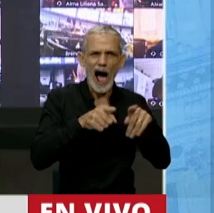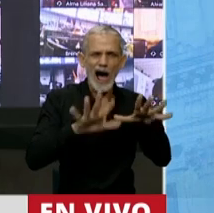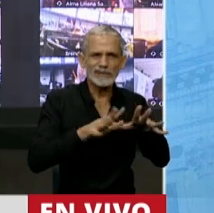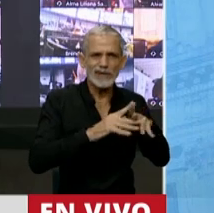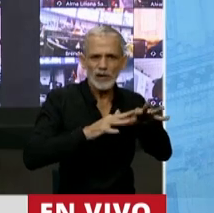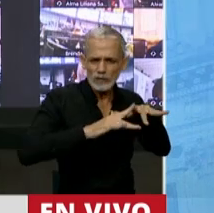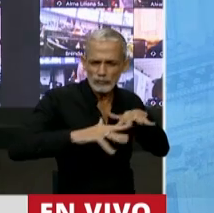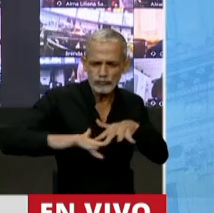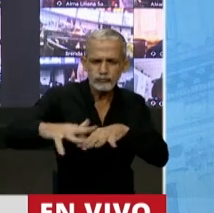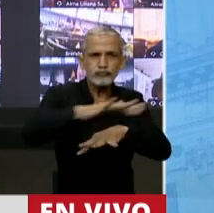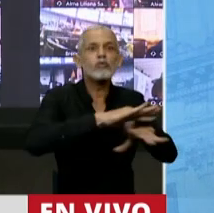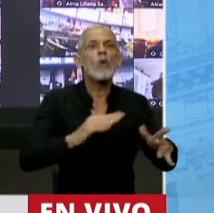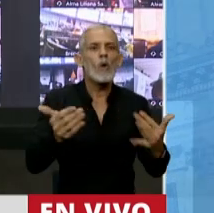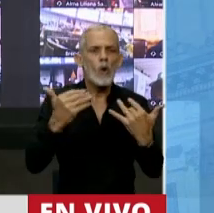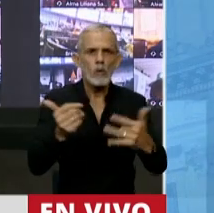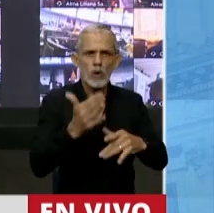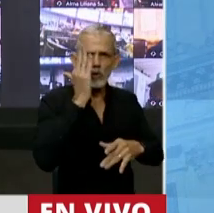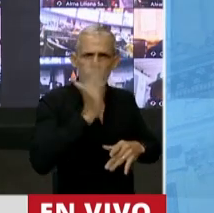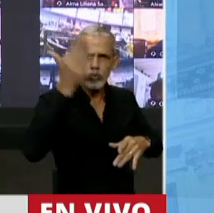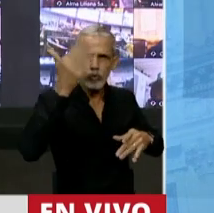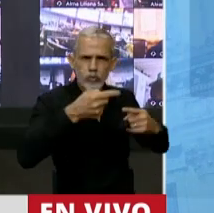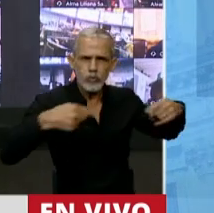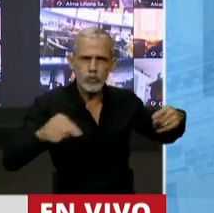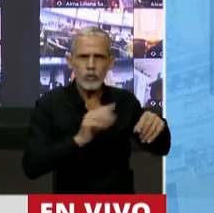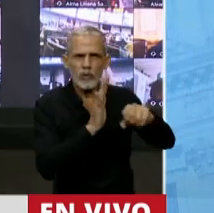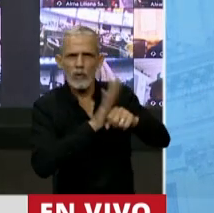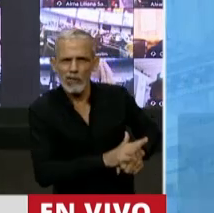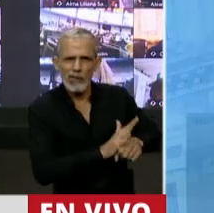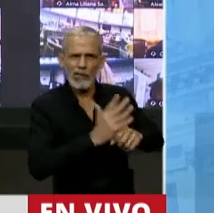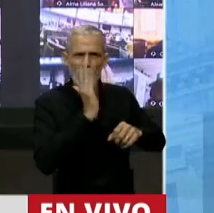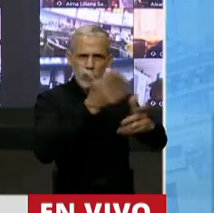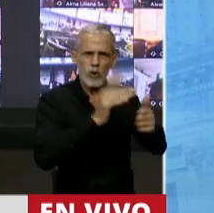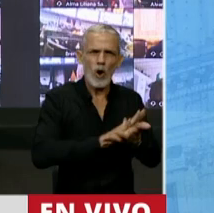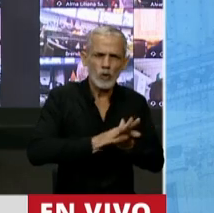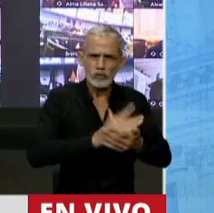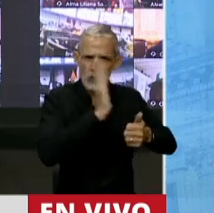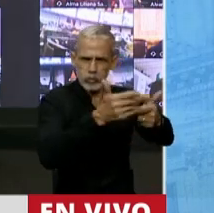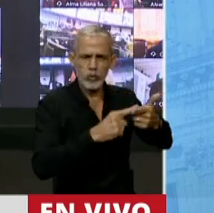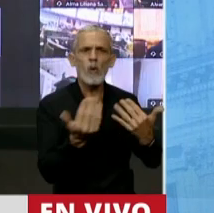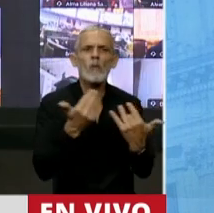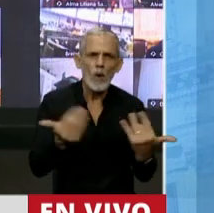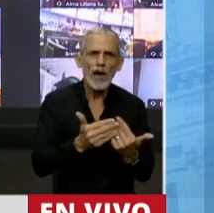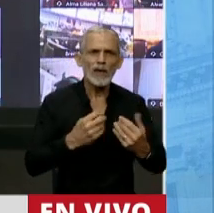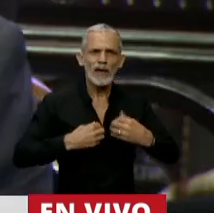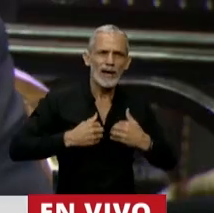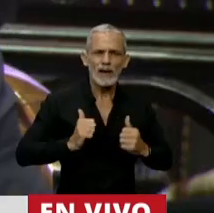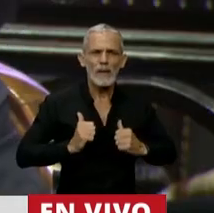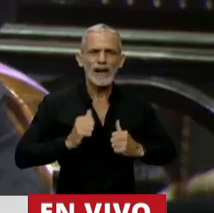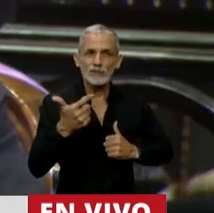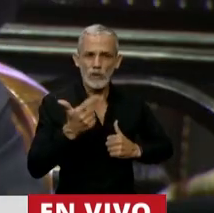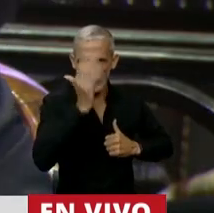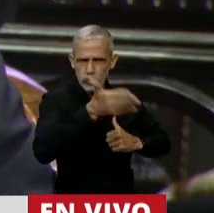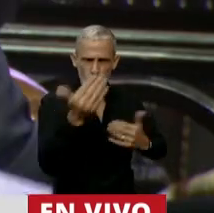una corriente capaz de derribar las murallas más altas de la opresión, la corrupción y la desesperanza.